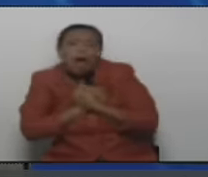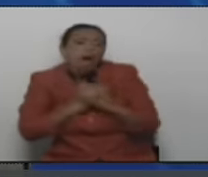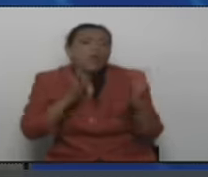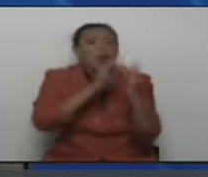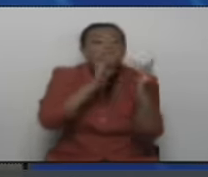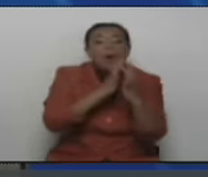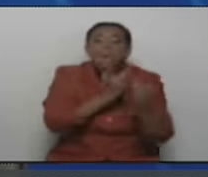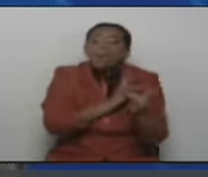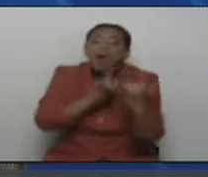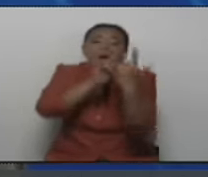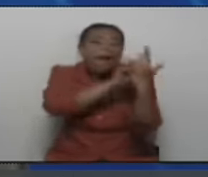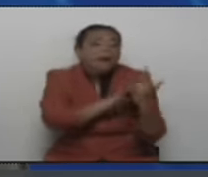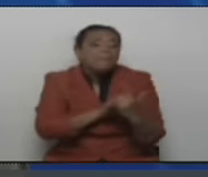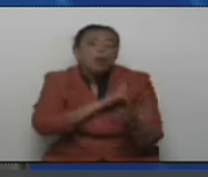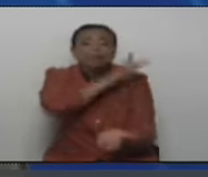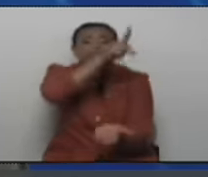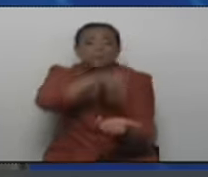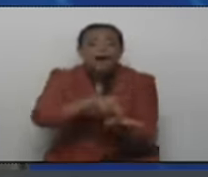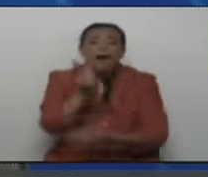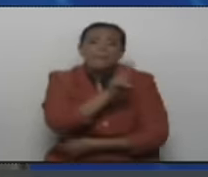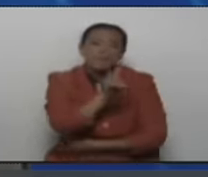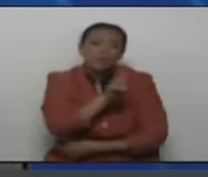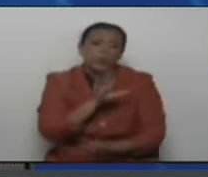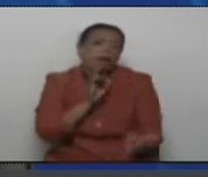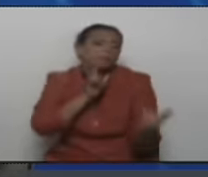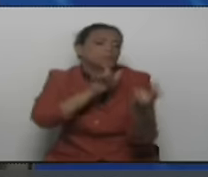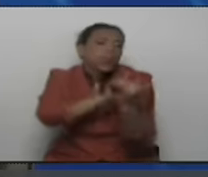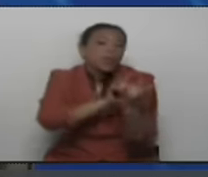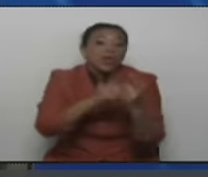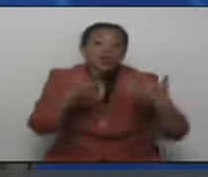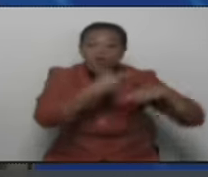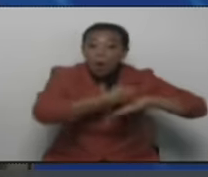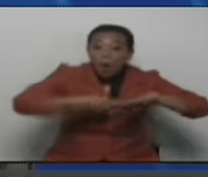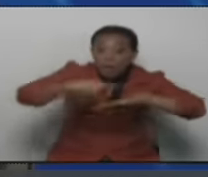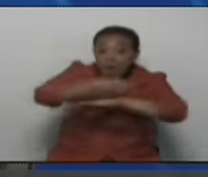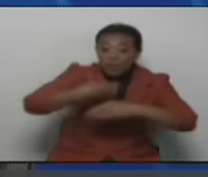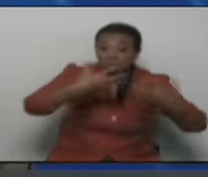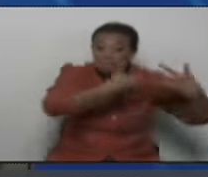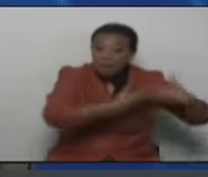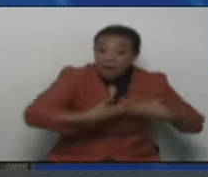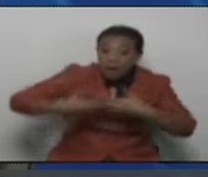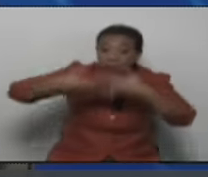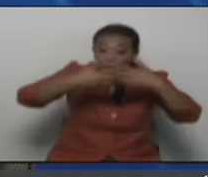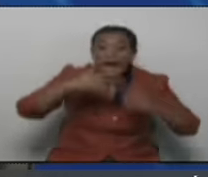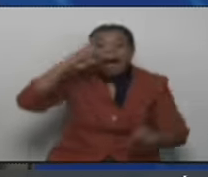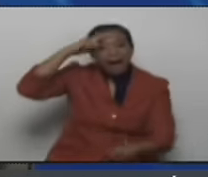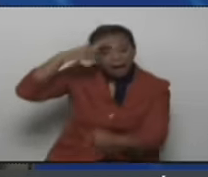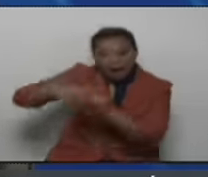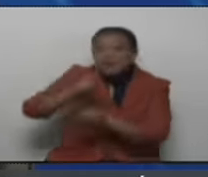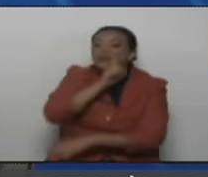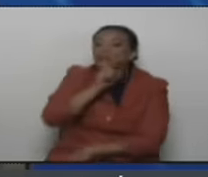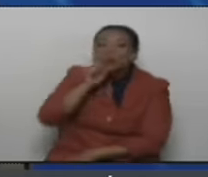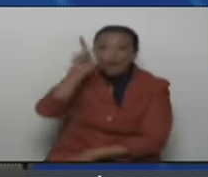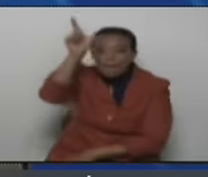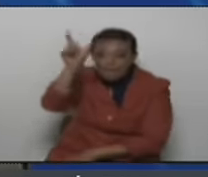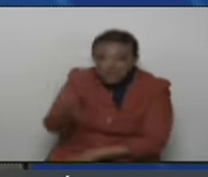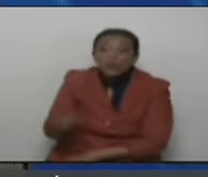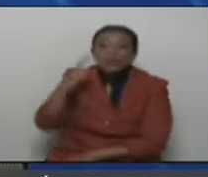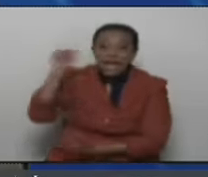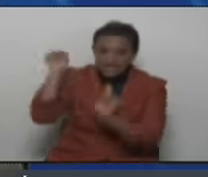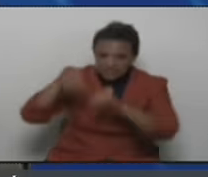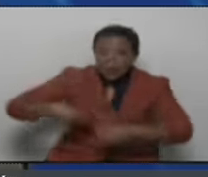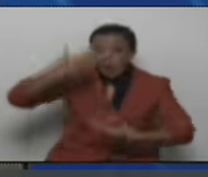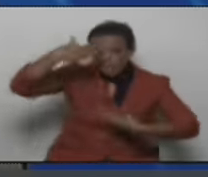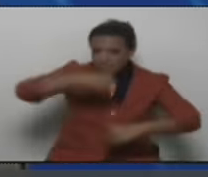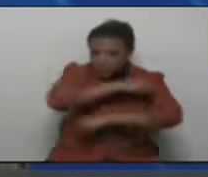amor había venido. Y cuando el gobierno de Estados Unidos reconoció que si había un